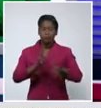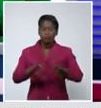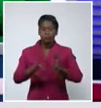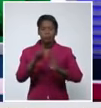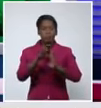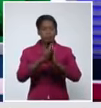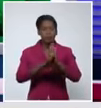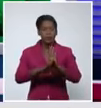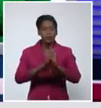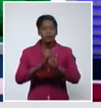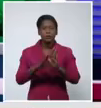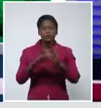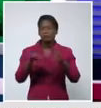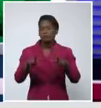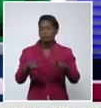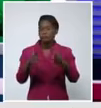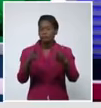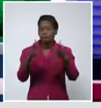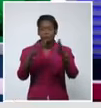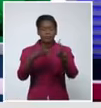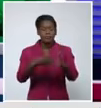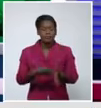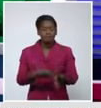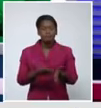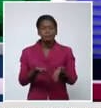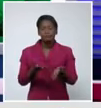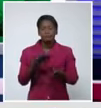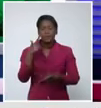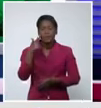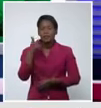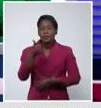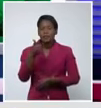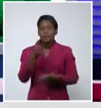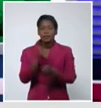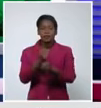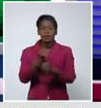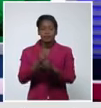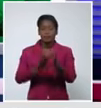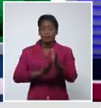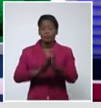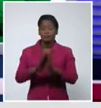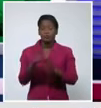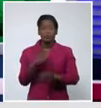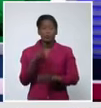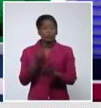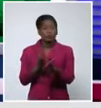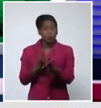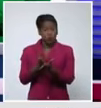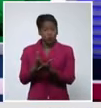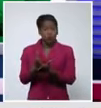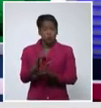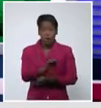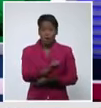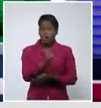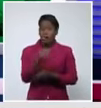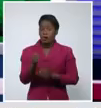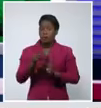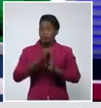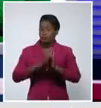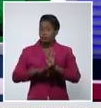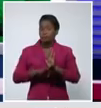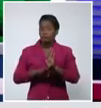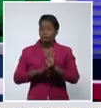grupo de medidas que todavía tenemos que seguir